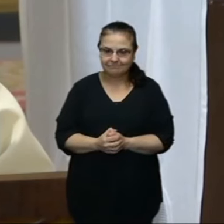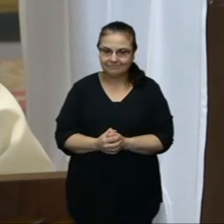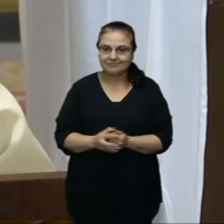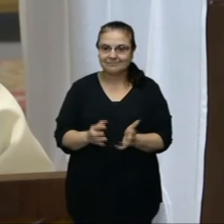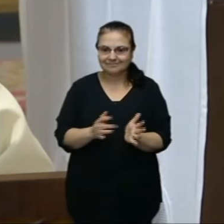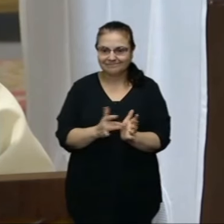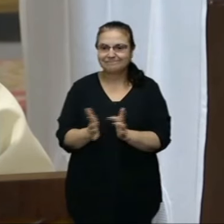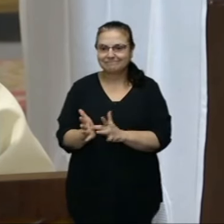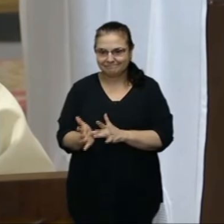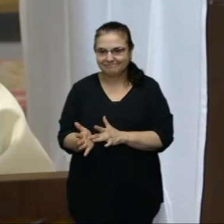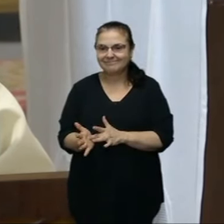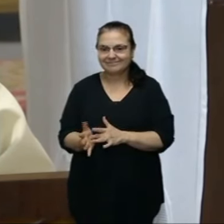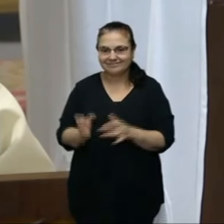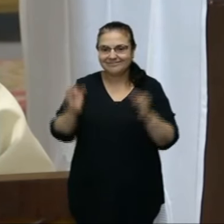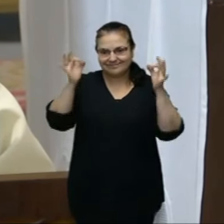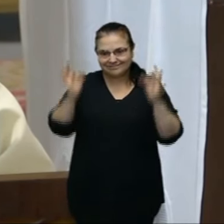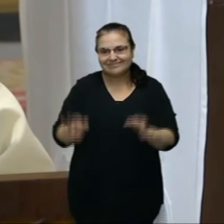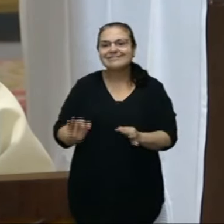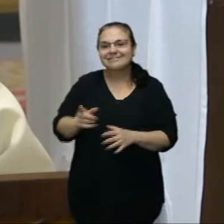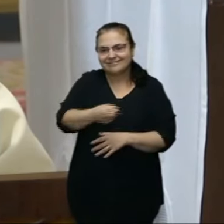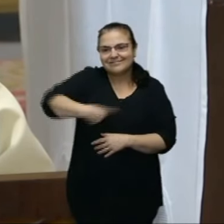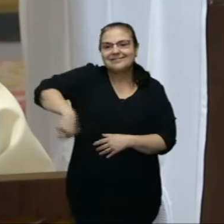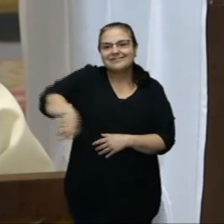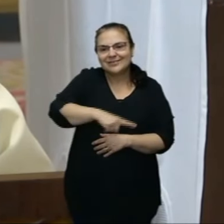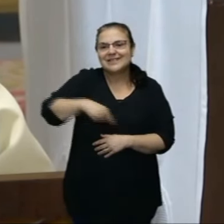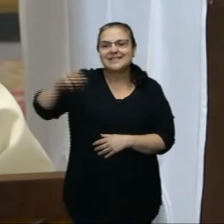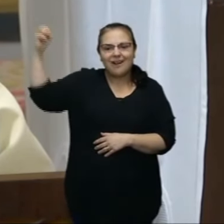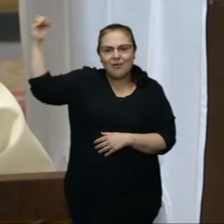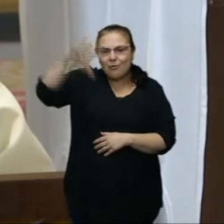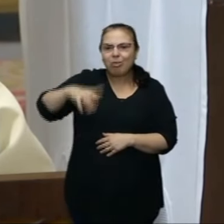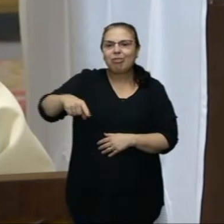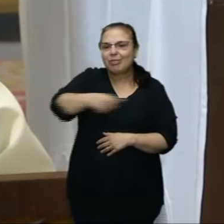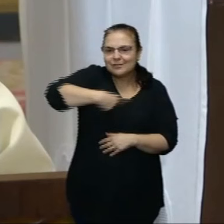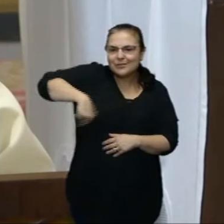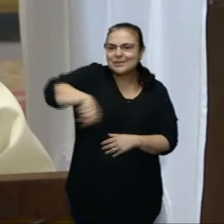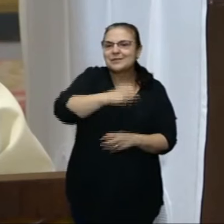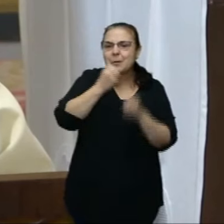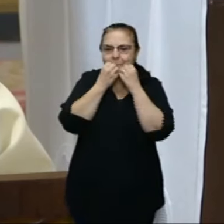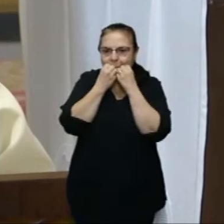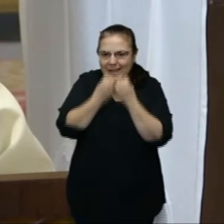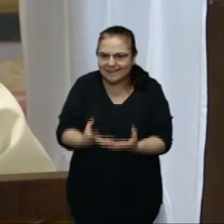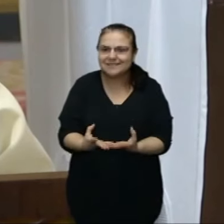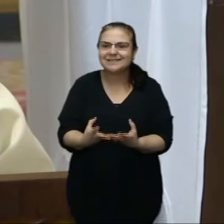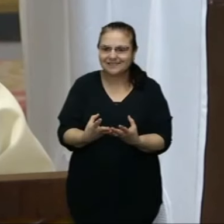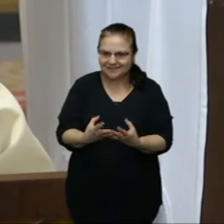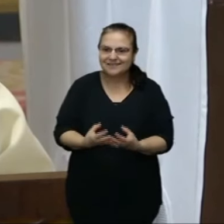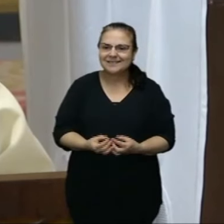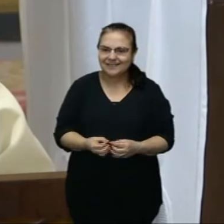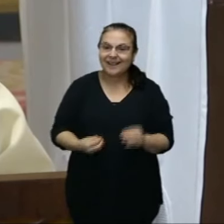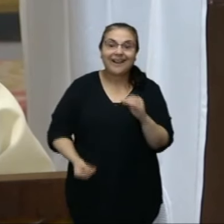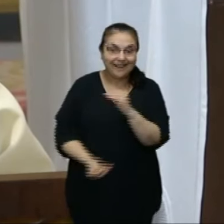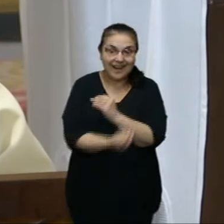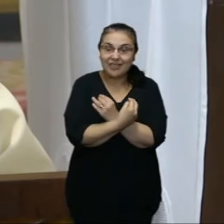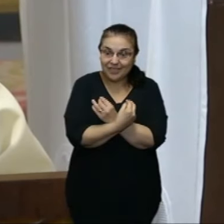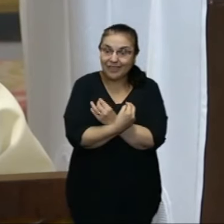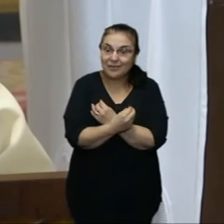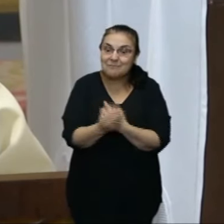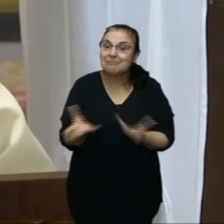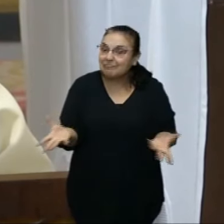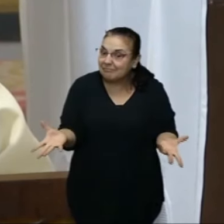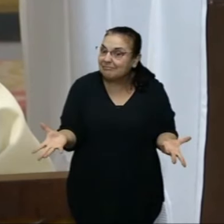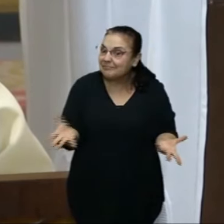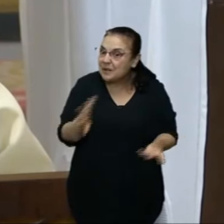Cristo Jesús es nuestra luz y nuestro bien. Ha nacido y, por lo tanto, por eso